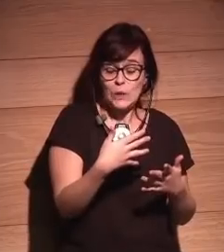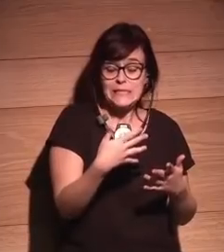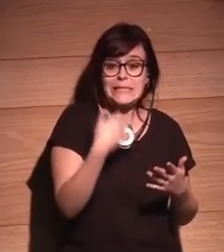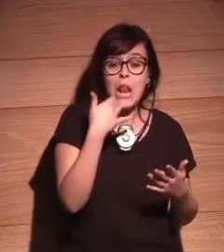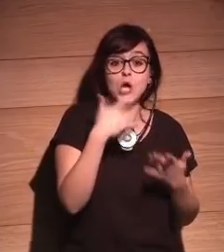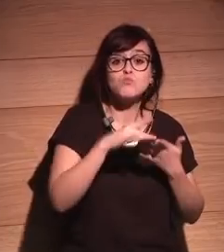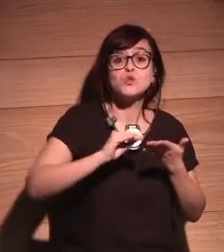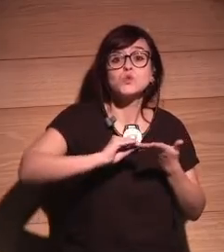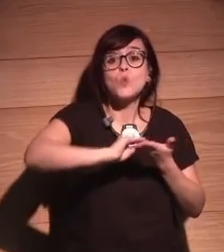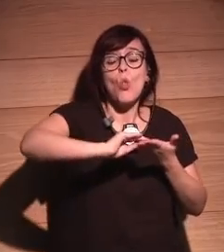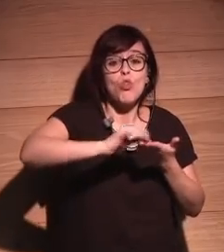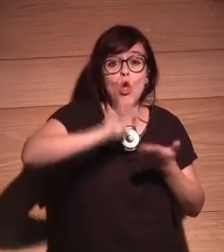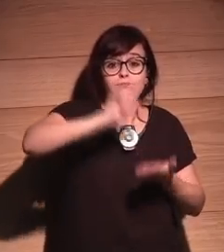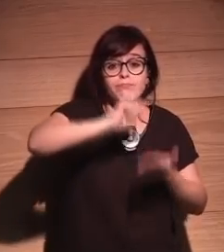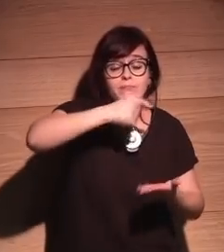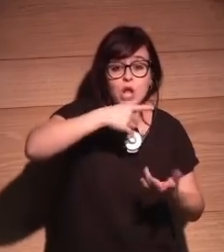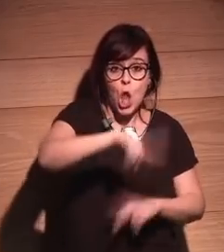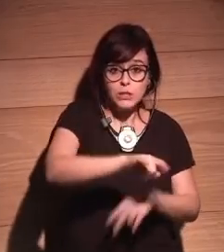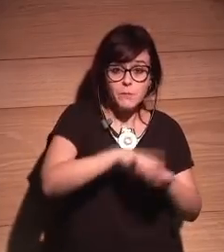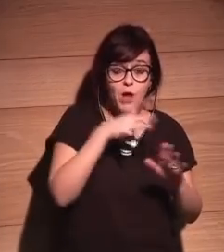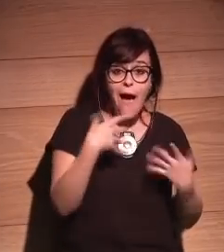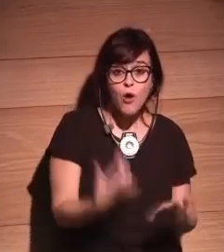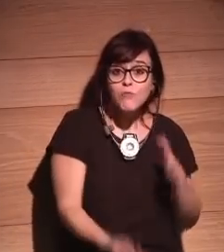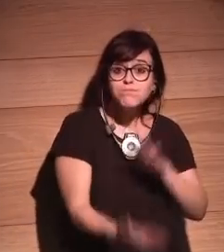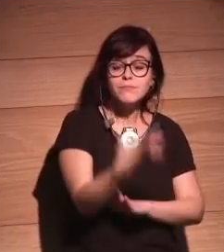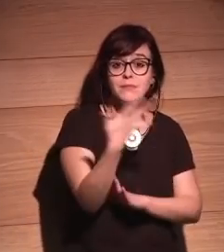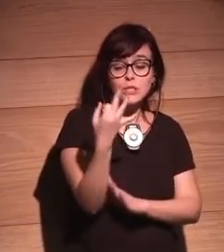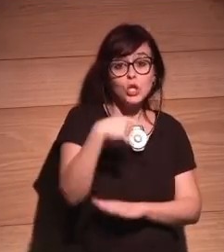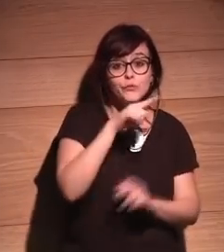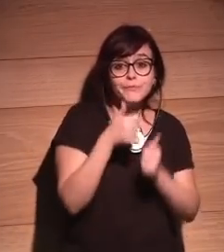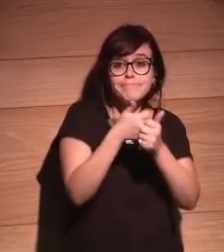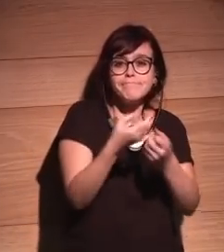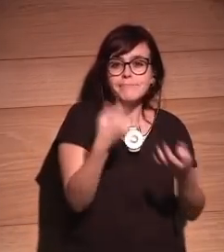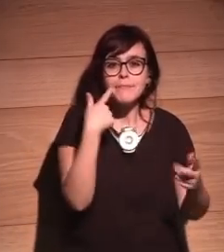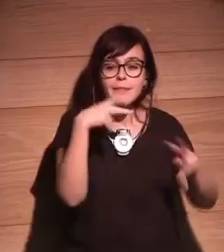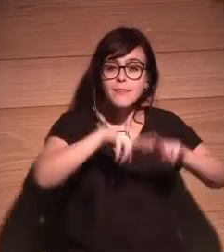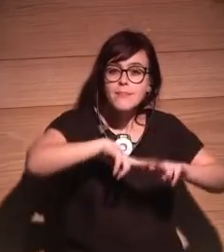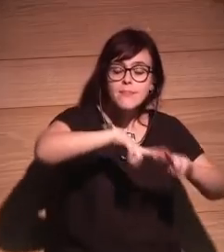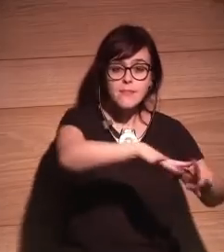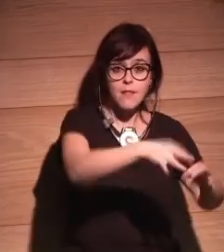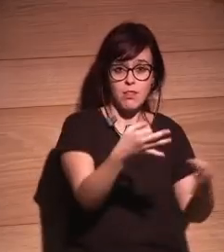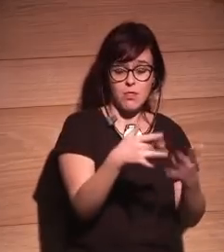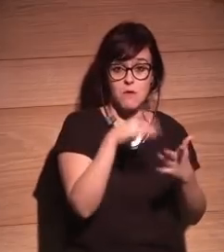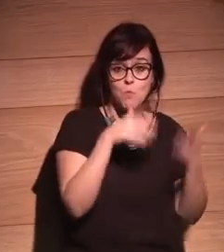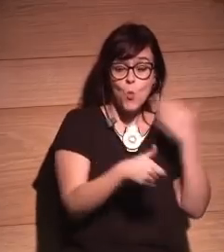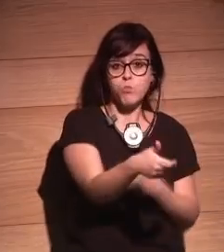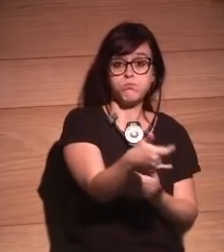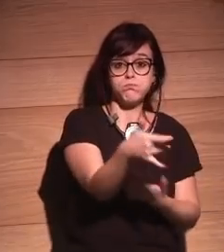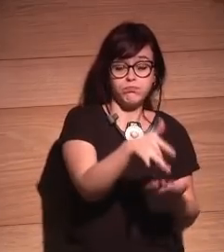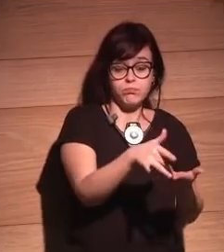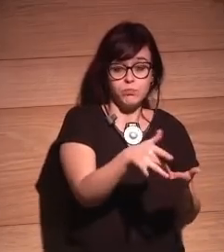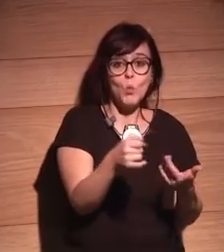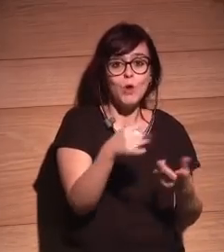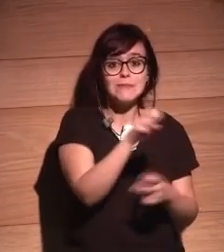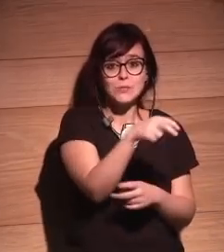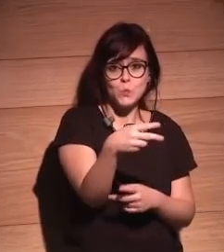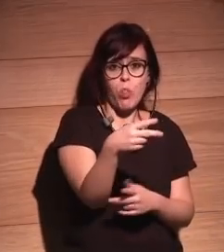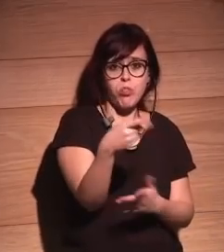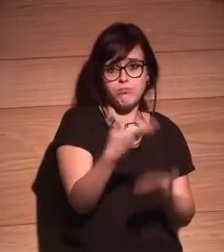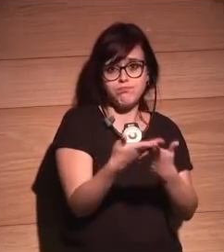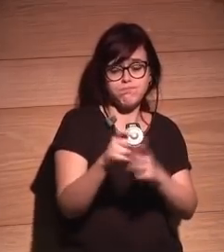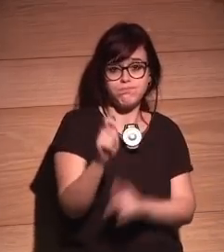es una solución, pero está ocurriendo y es algo que tenemos que seguir. Creo que en un momento dado va a dar resultados.